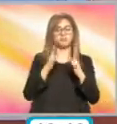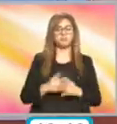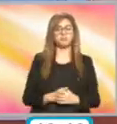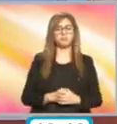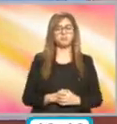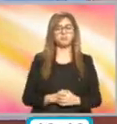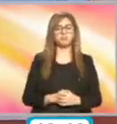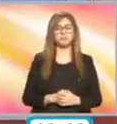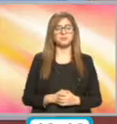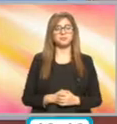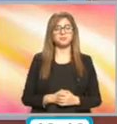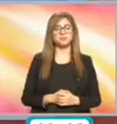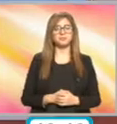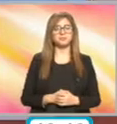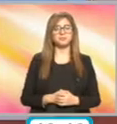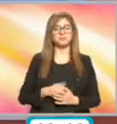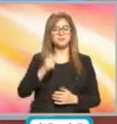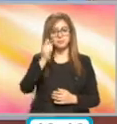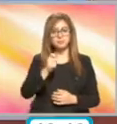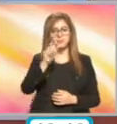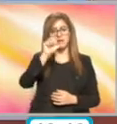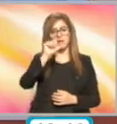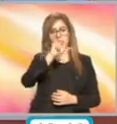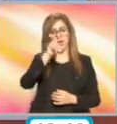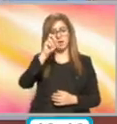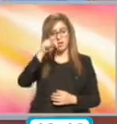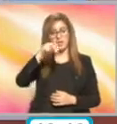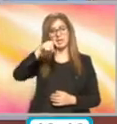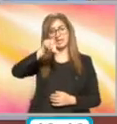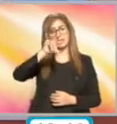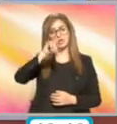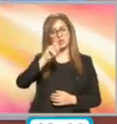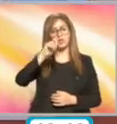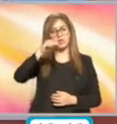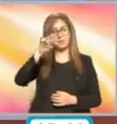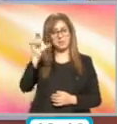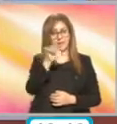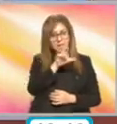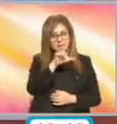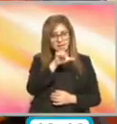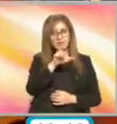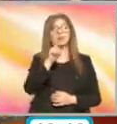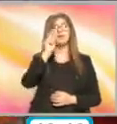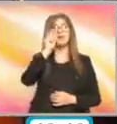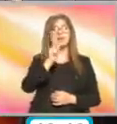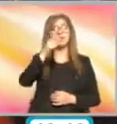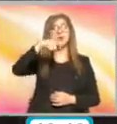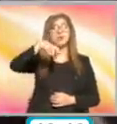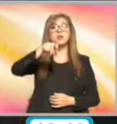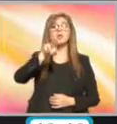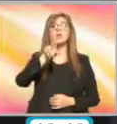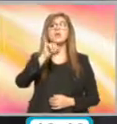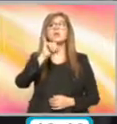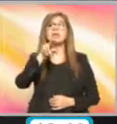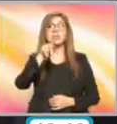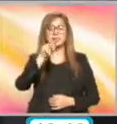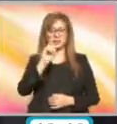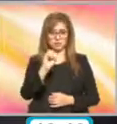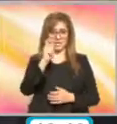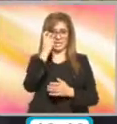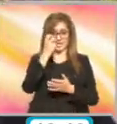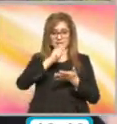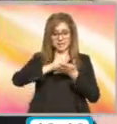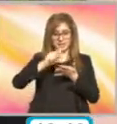lados como Aaron Quinto MX. Recuerden, es Quinto, pero no se puede poner la diéresis. Así, Quinto. Sí, así